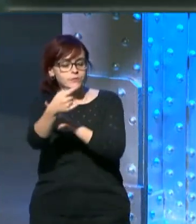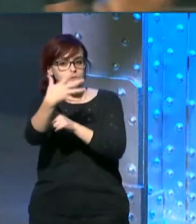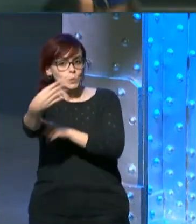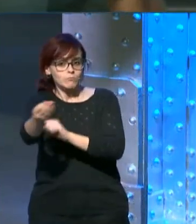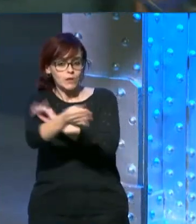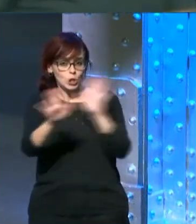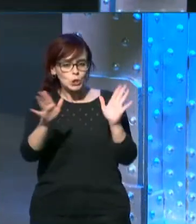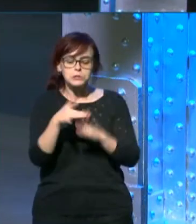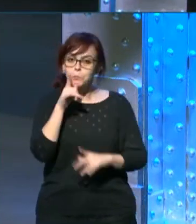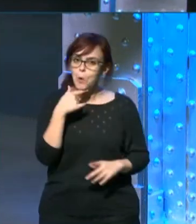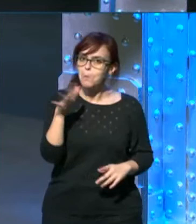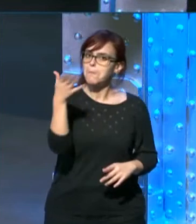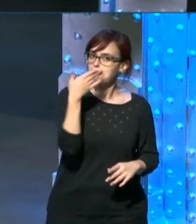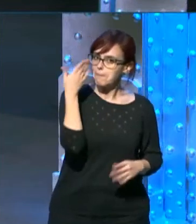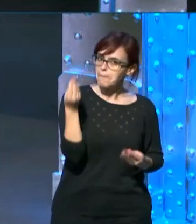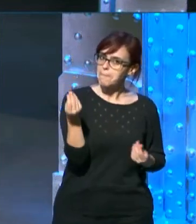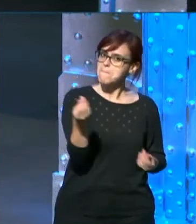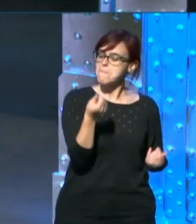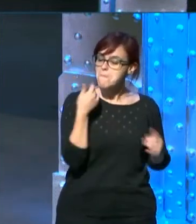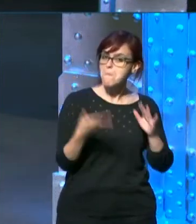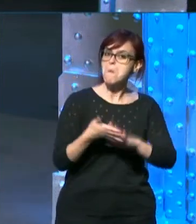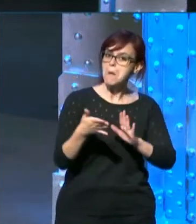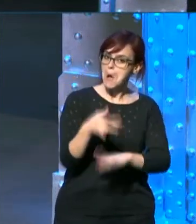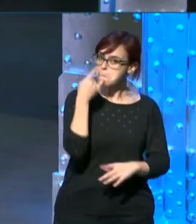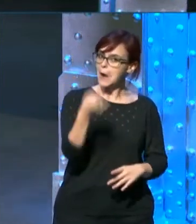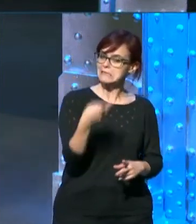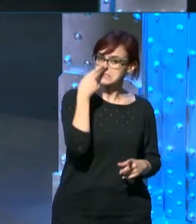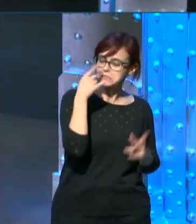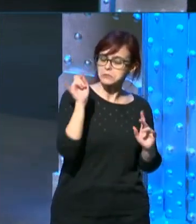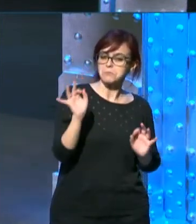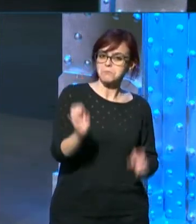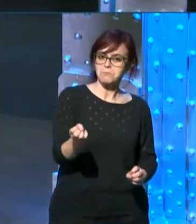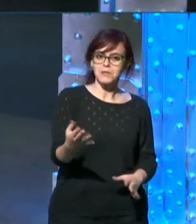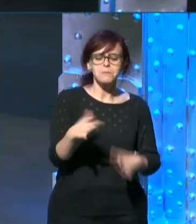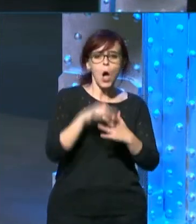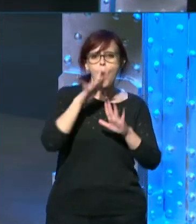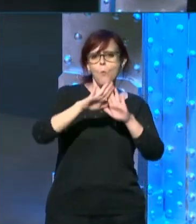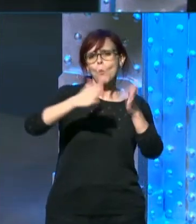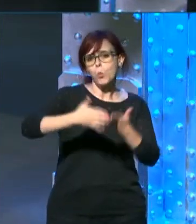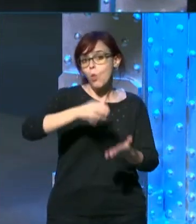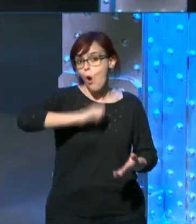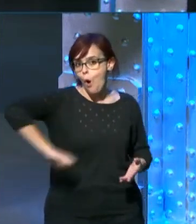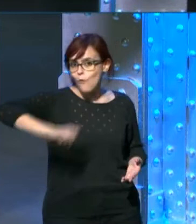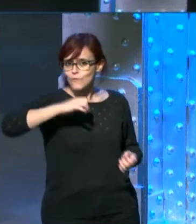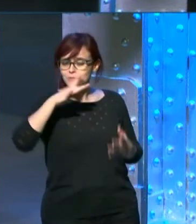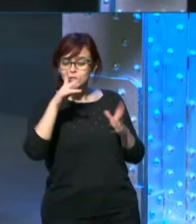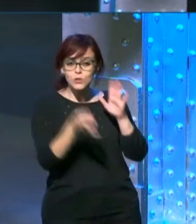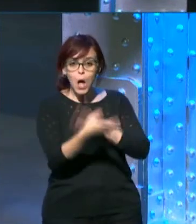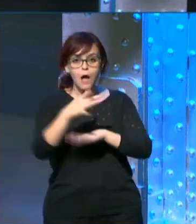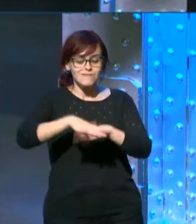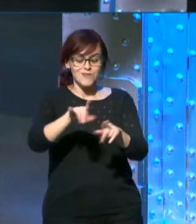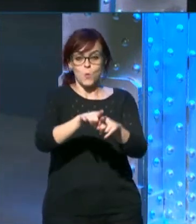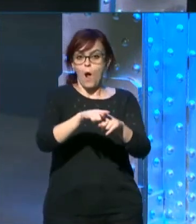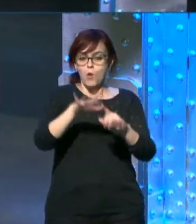Esto empezaba a pintar muy bien, ¿no? Entonces, en mi mundo maravilloso, ¿no?, yo estaba buscando, empezó a salir el arco iris,